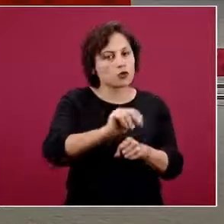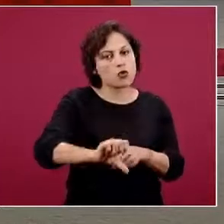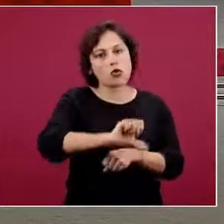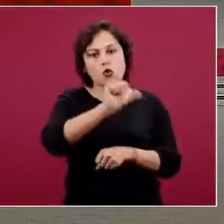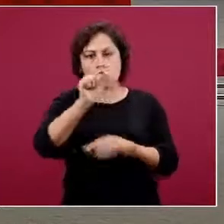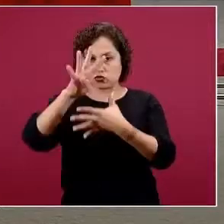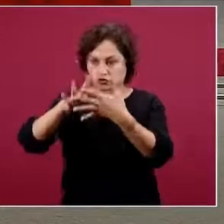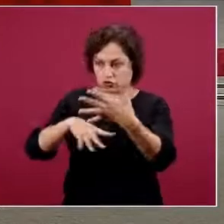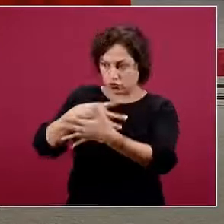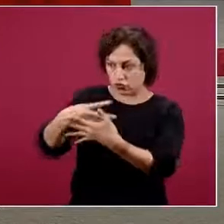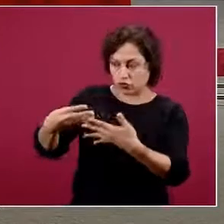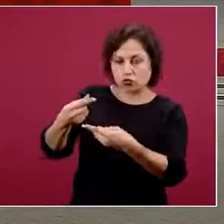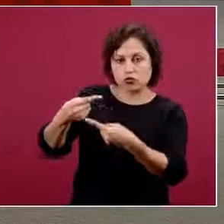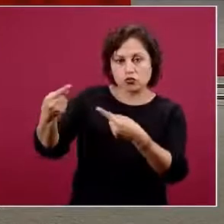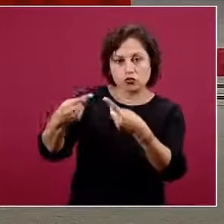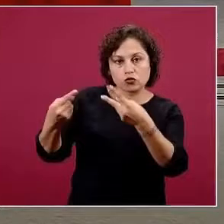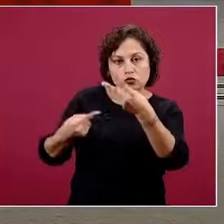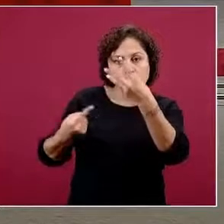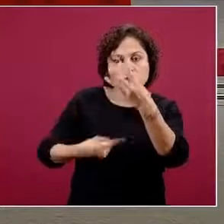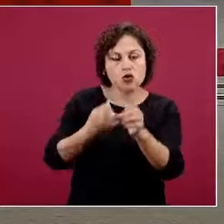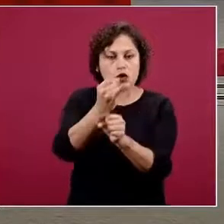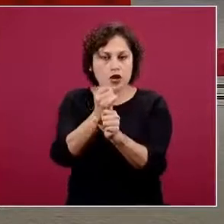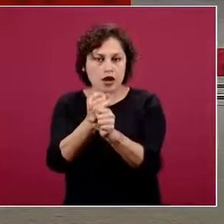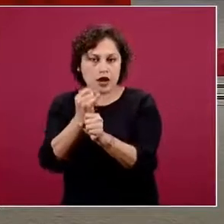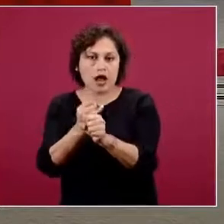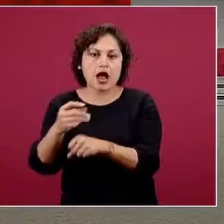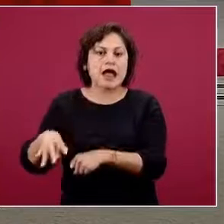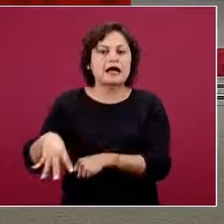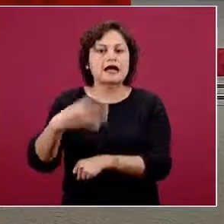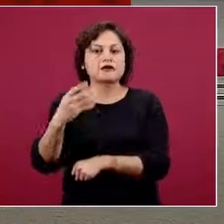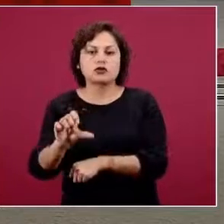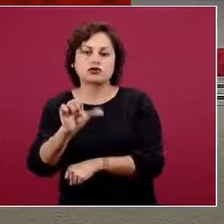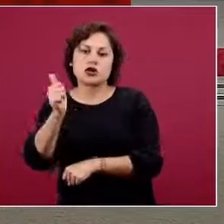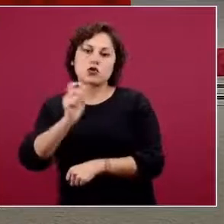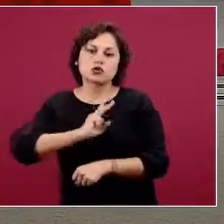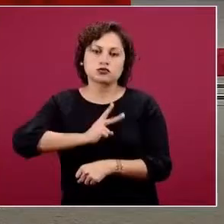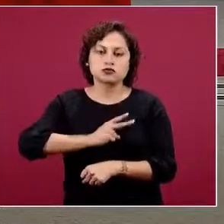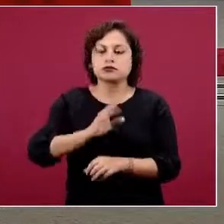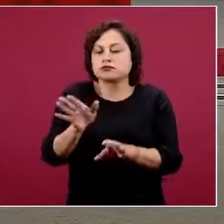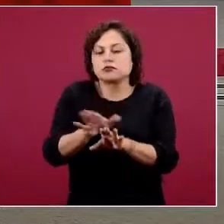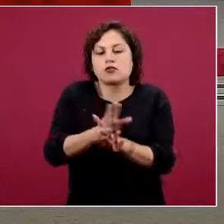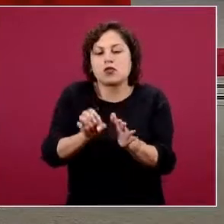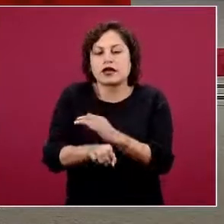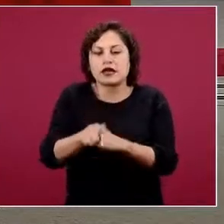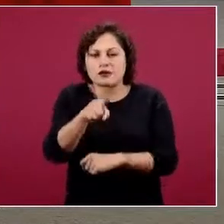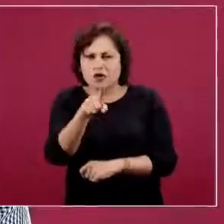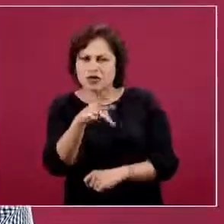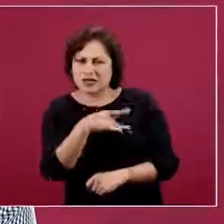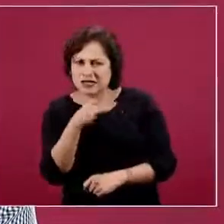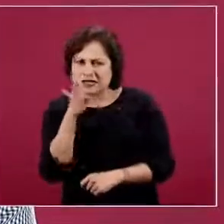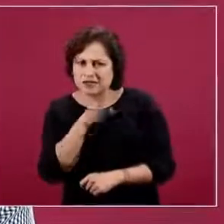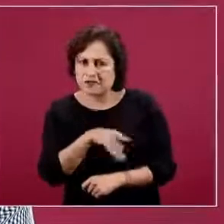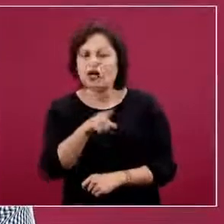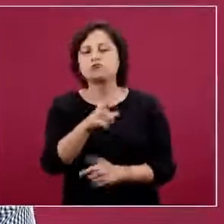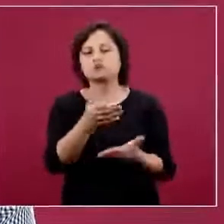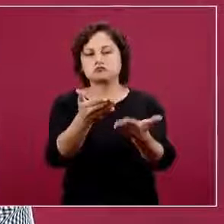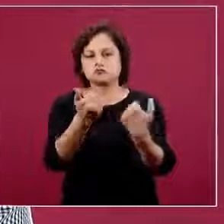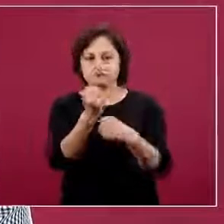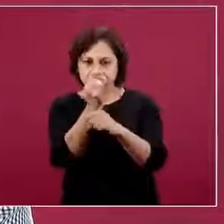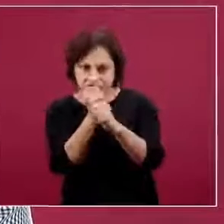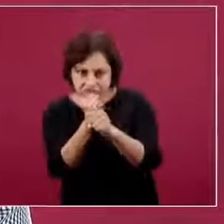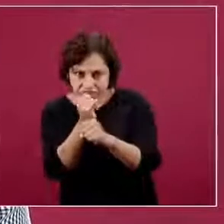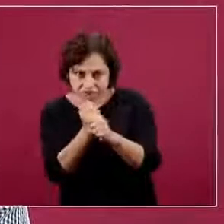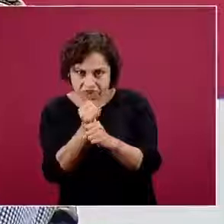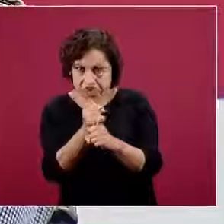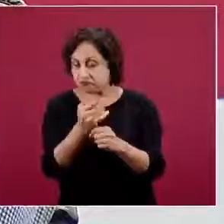paneles virales pretende identificar, si no fuera COVID, ¿qué fuera? Es como cuando no existía COVID, si no era influenza, ¿qué